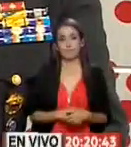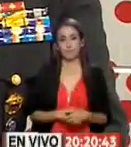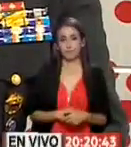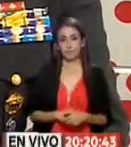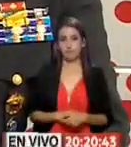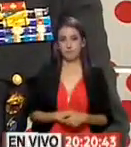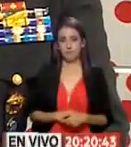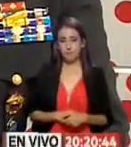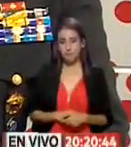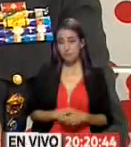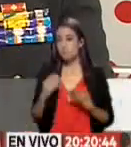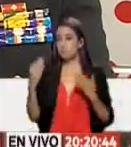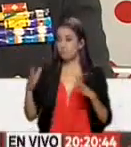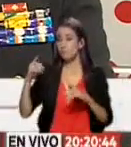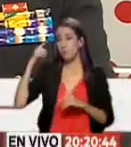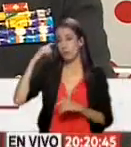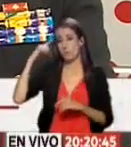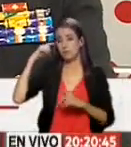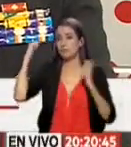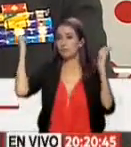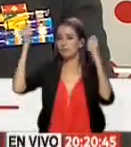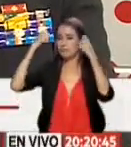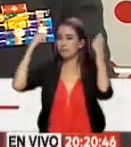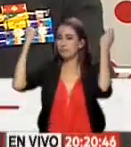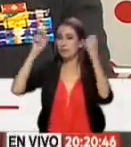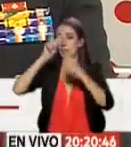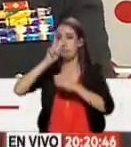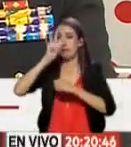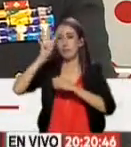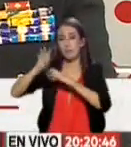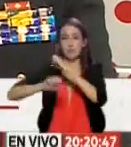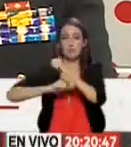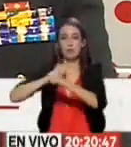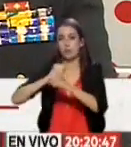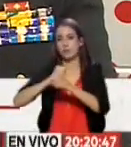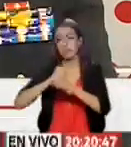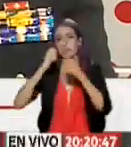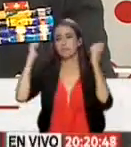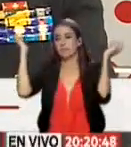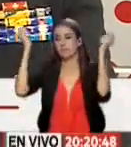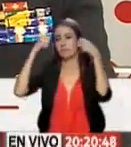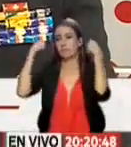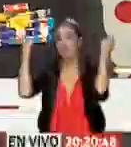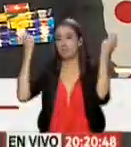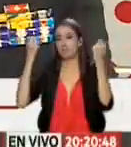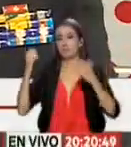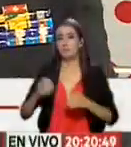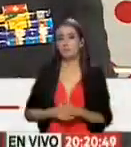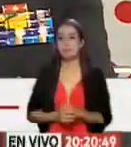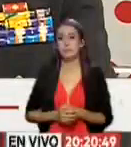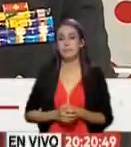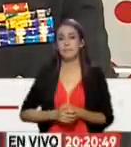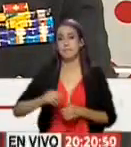Se me viene el celebrar los 24 años de aniversario de la victoria militar